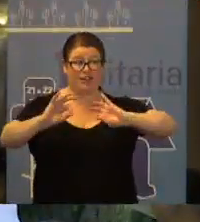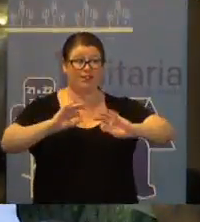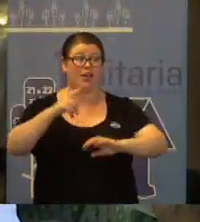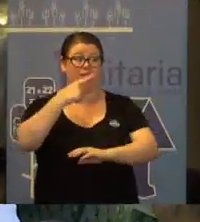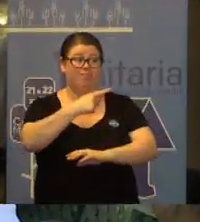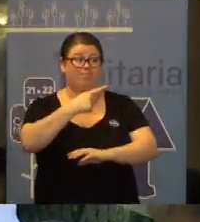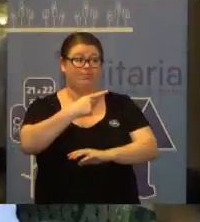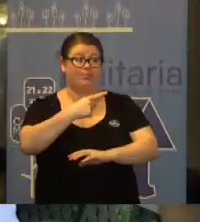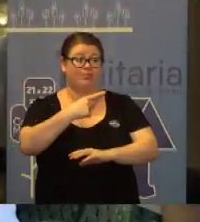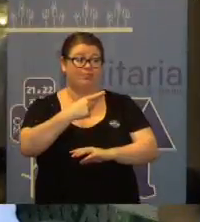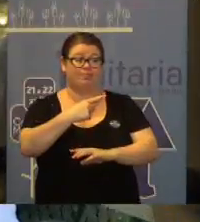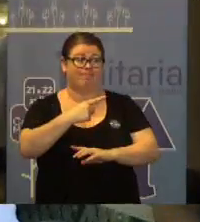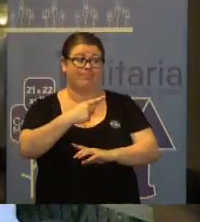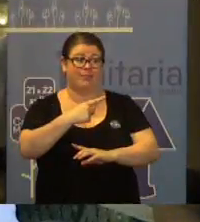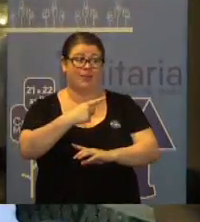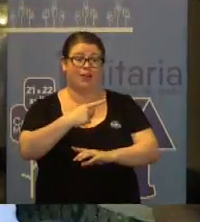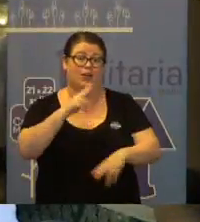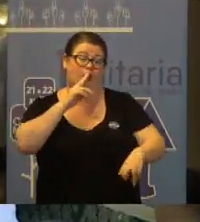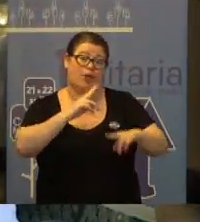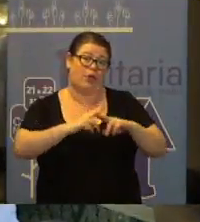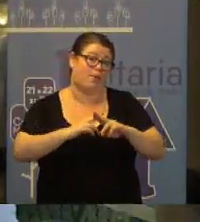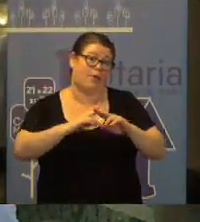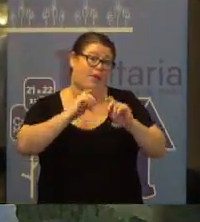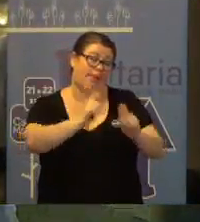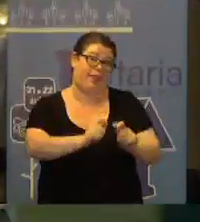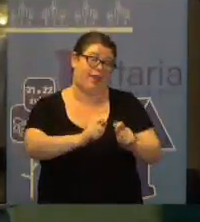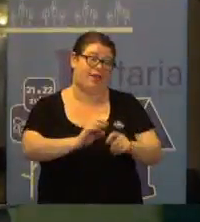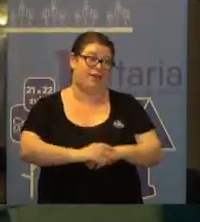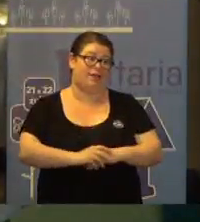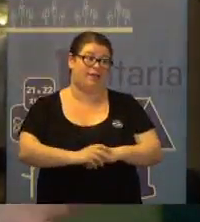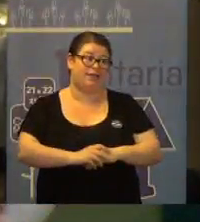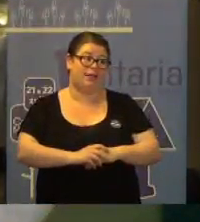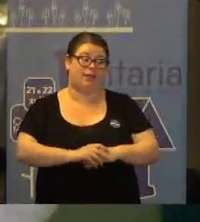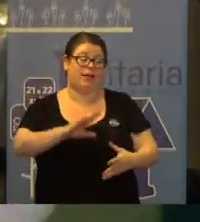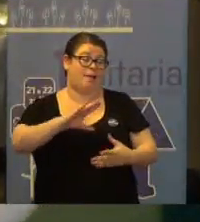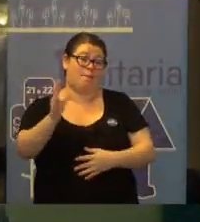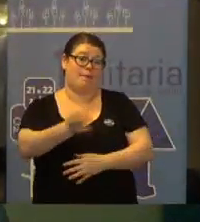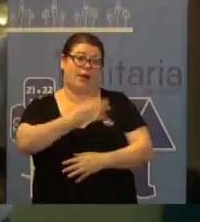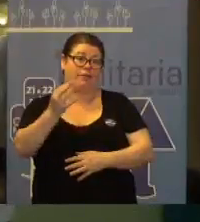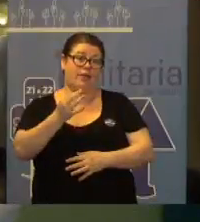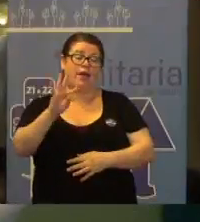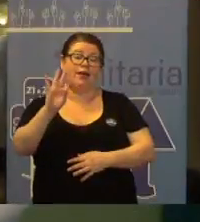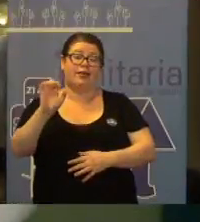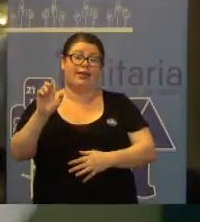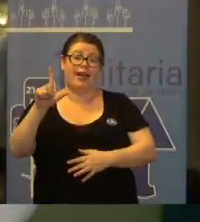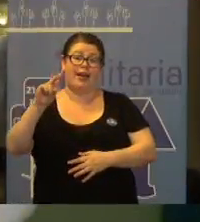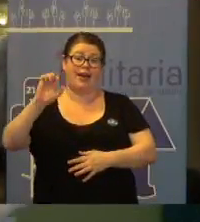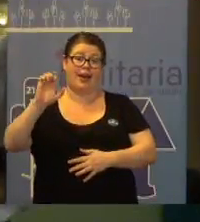acertou dándolle ese nome, non? Porque é moi adecuado, non? A